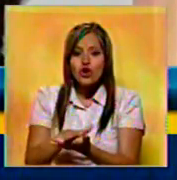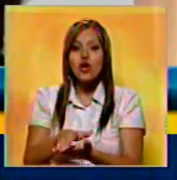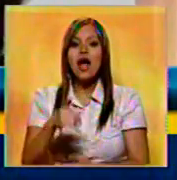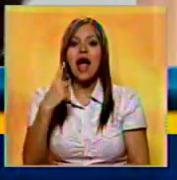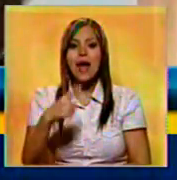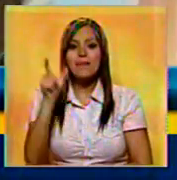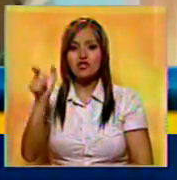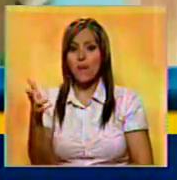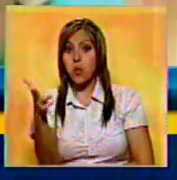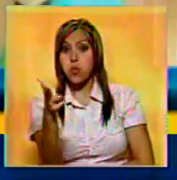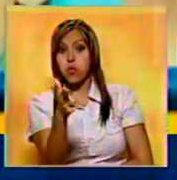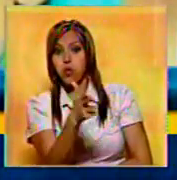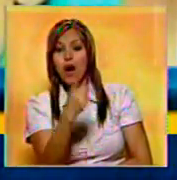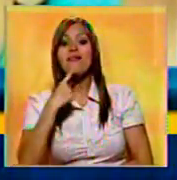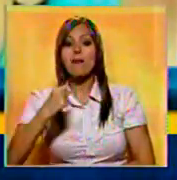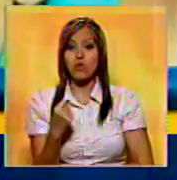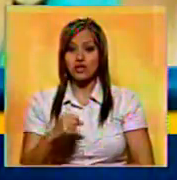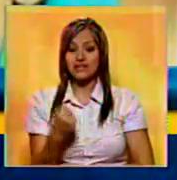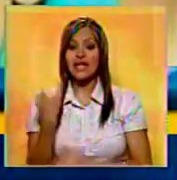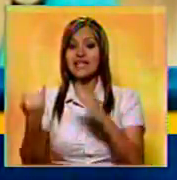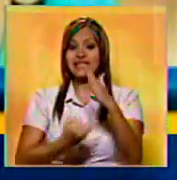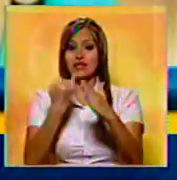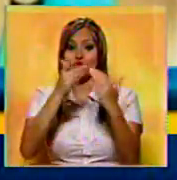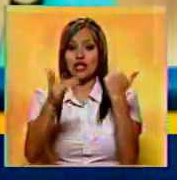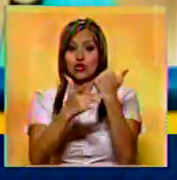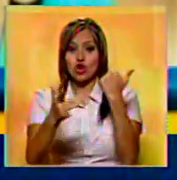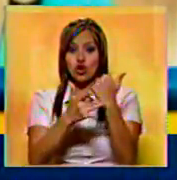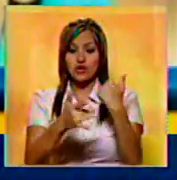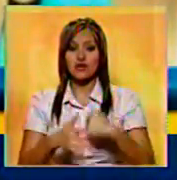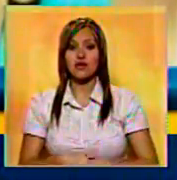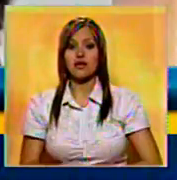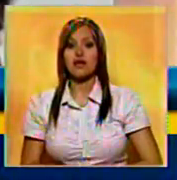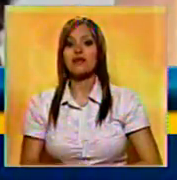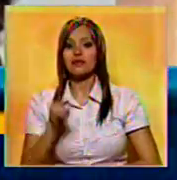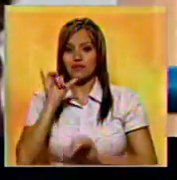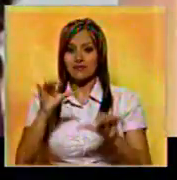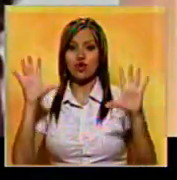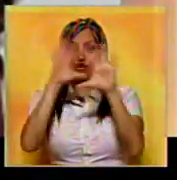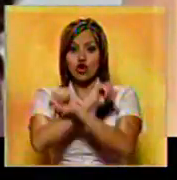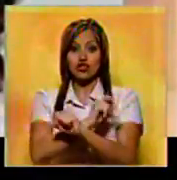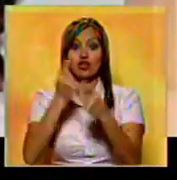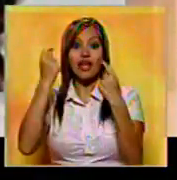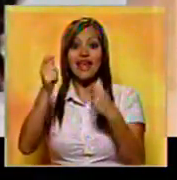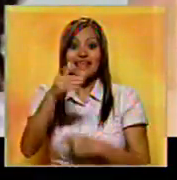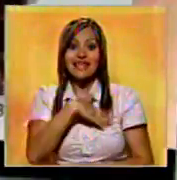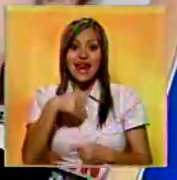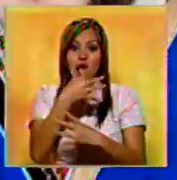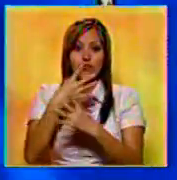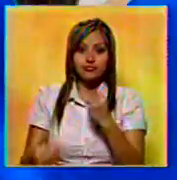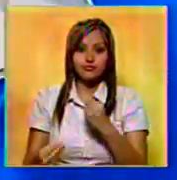de un agente de la policía de campus del Instituto Tecnológico de Massachusetts la noche que pretendía huir.